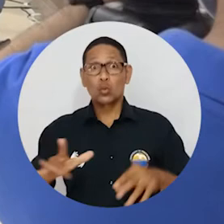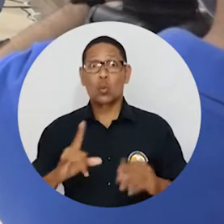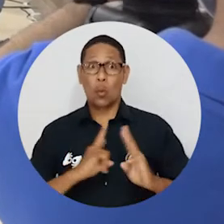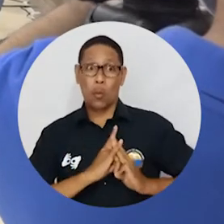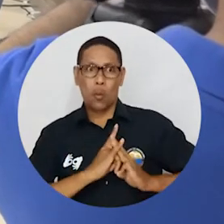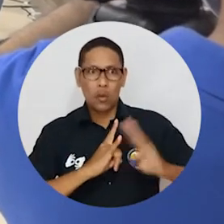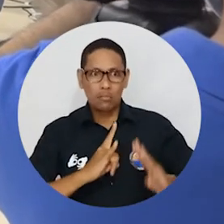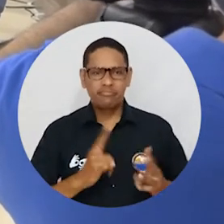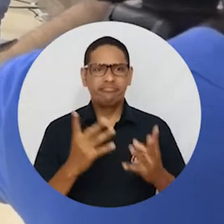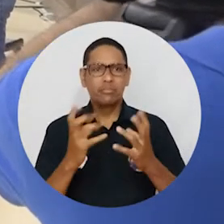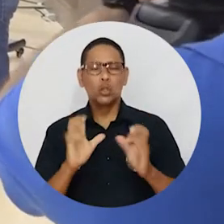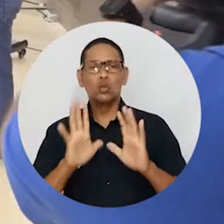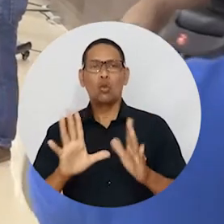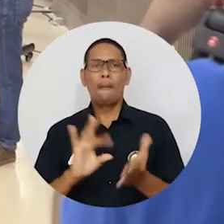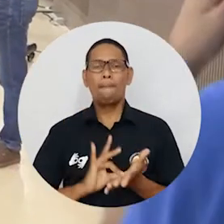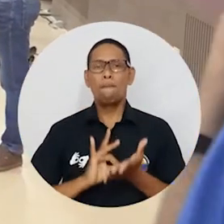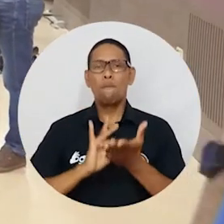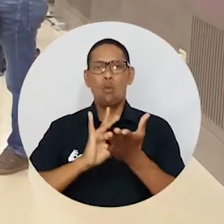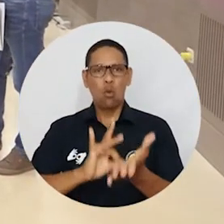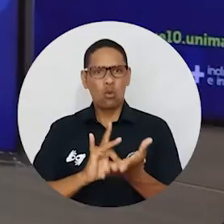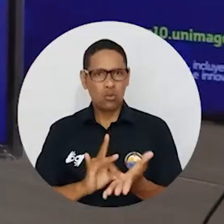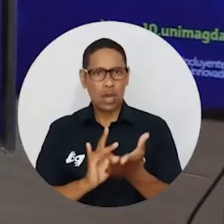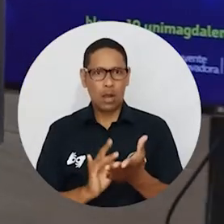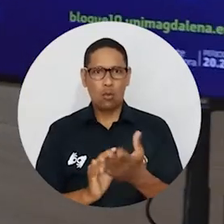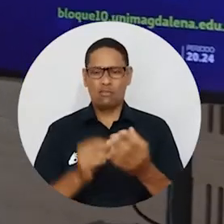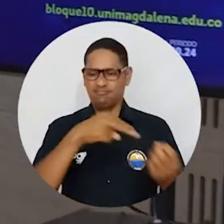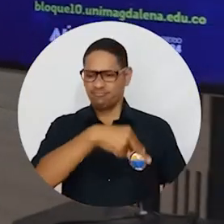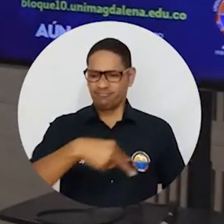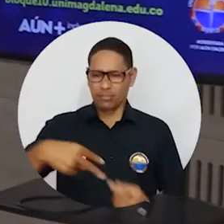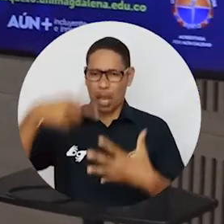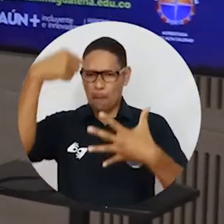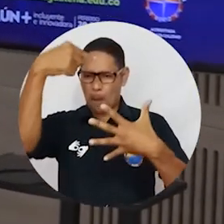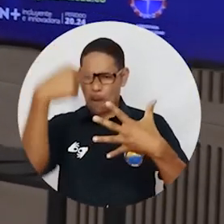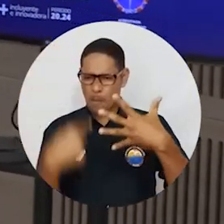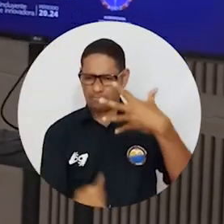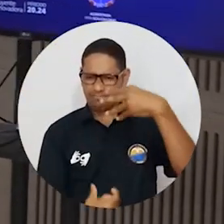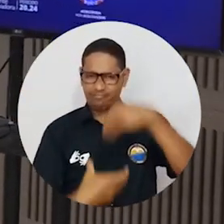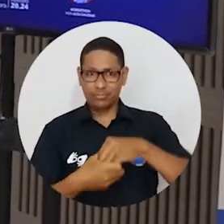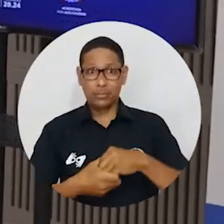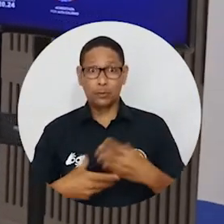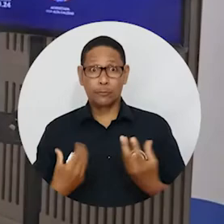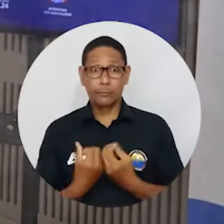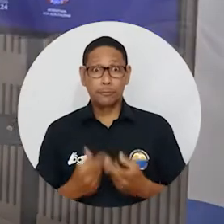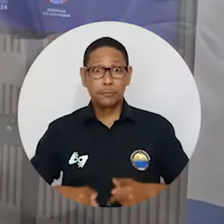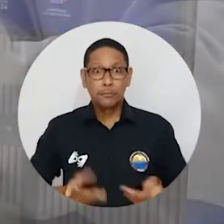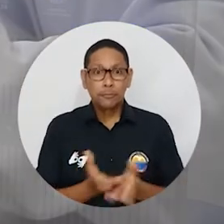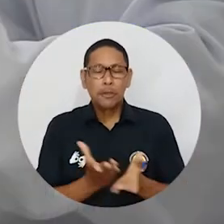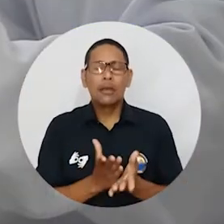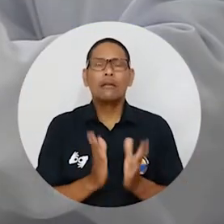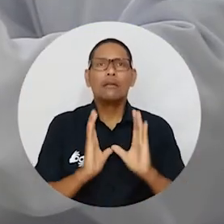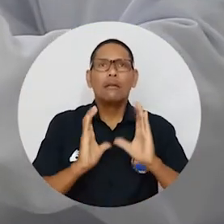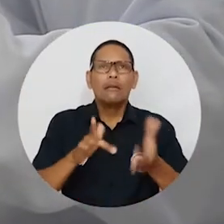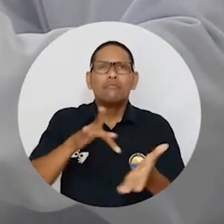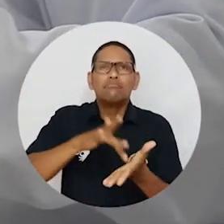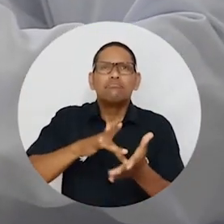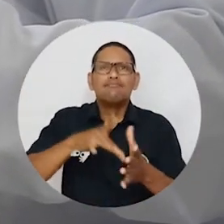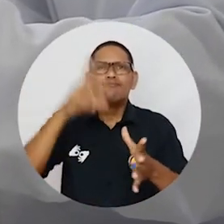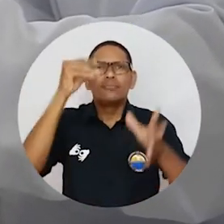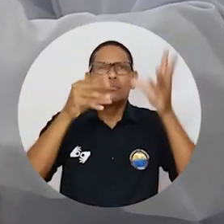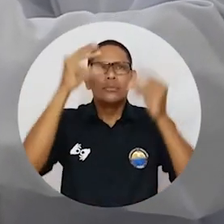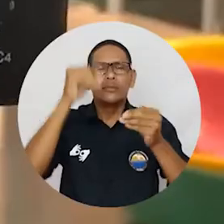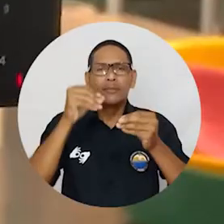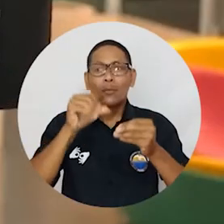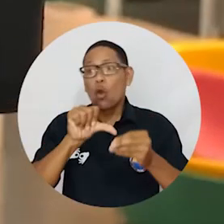Estudios Superiores propende por un modelo educativo integral e innovador, en el que un grupo de estudiantes estén en clases de forma